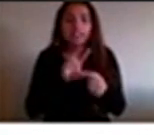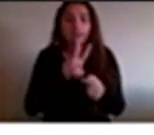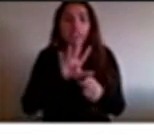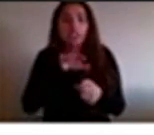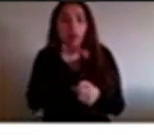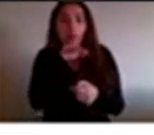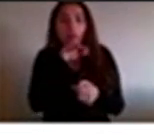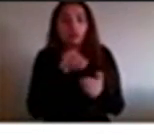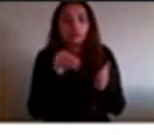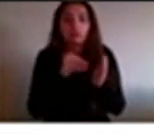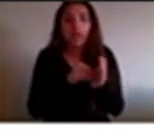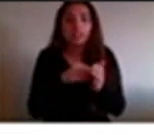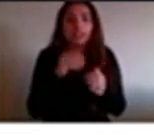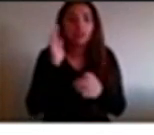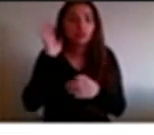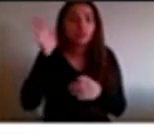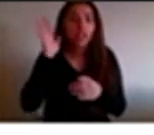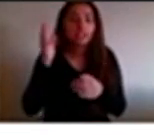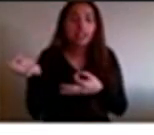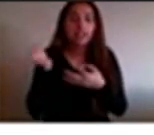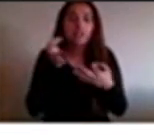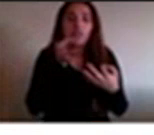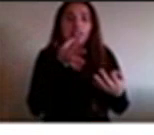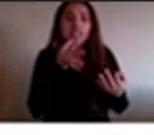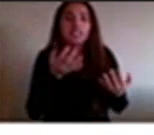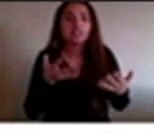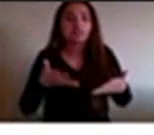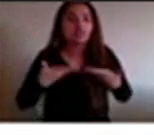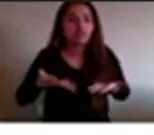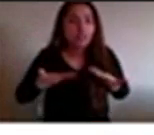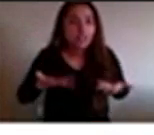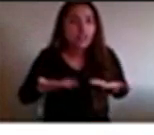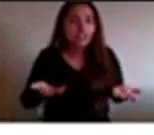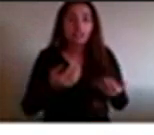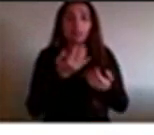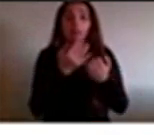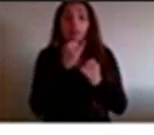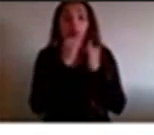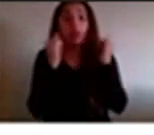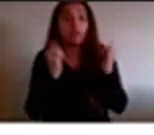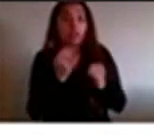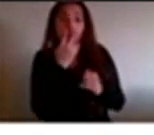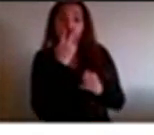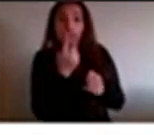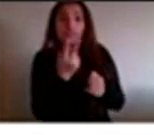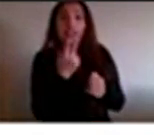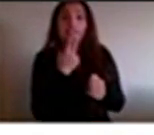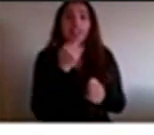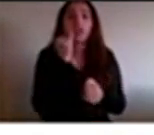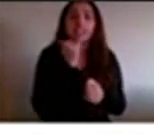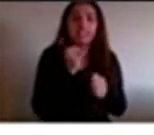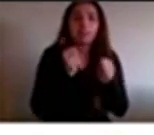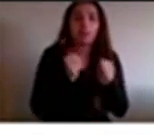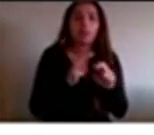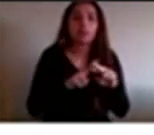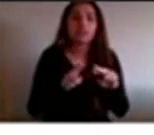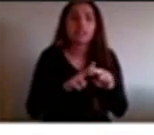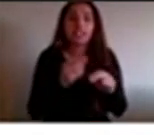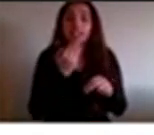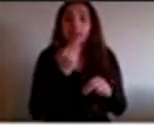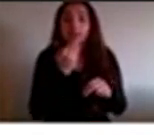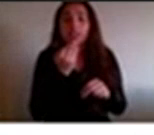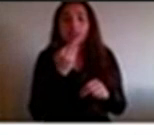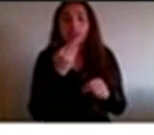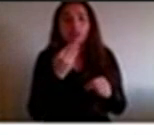que nos va a llenar de inspiración porque él tiene la forma de ver la vida desde lo que sí podemos hacer y desde la abundancia. Así que